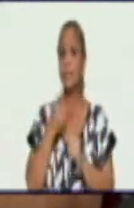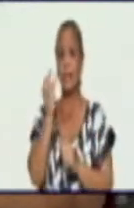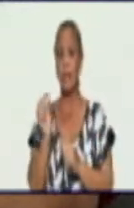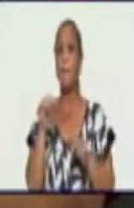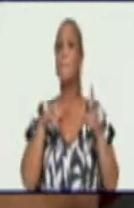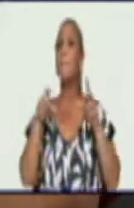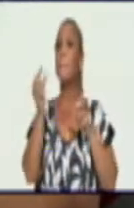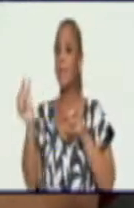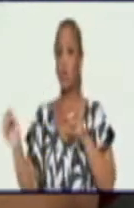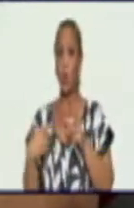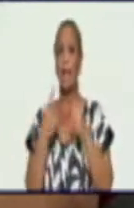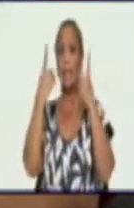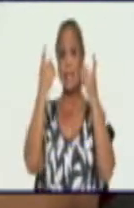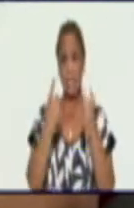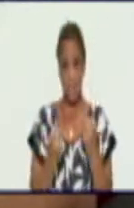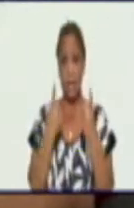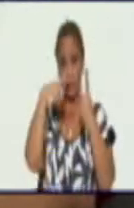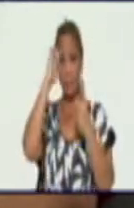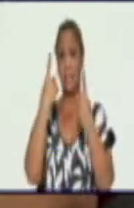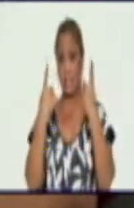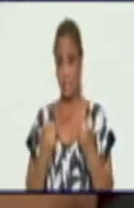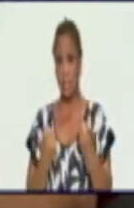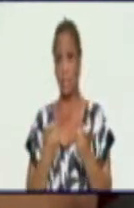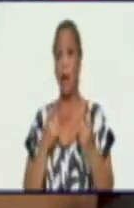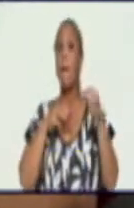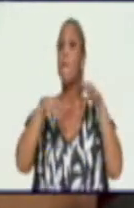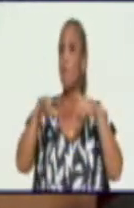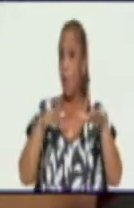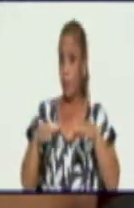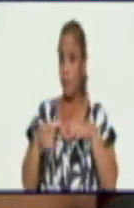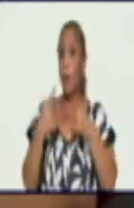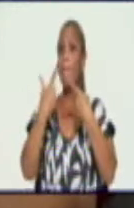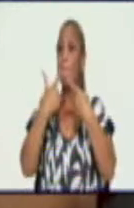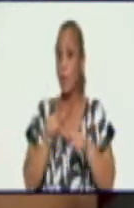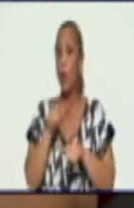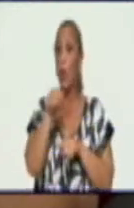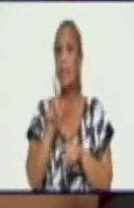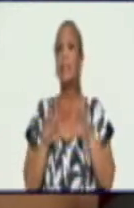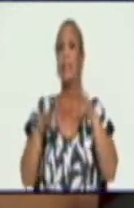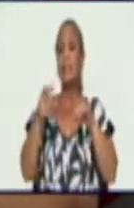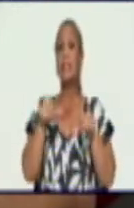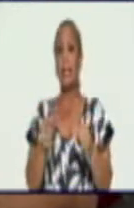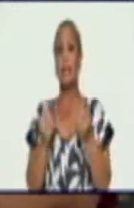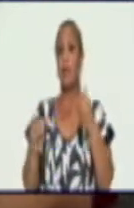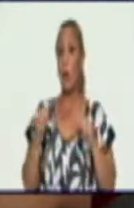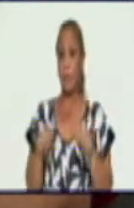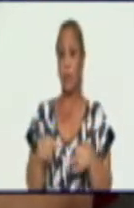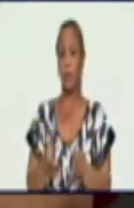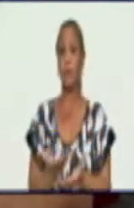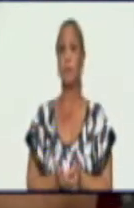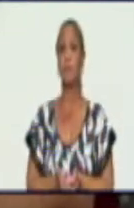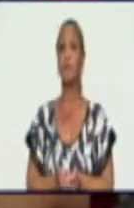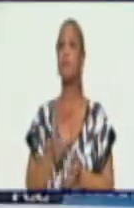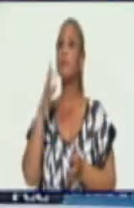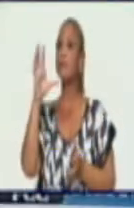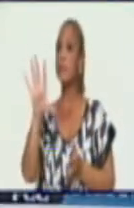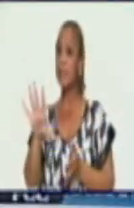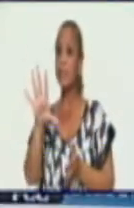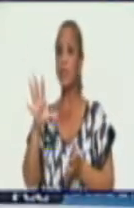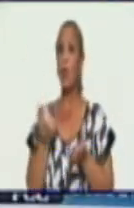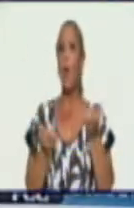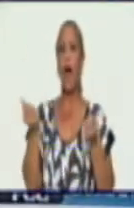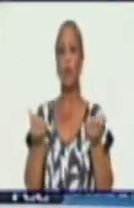que necesariamente tienen que moverse, pero con este nivel de aseguramiento. En Granma hay 5 autos privados que están